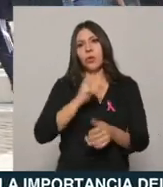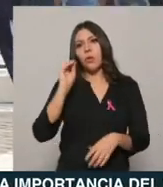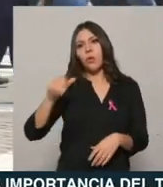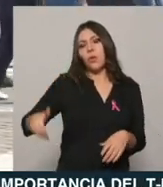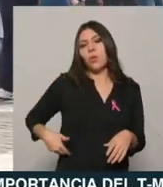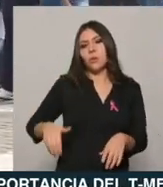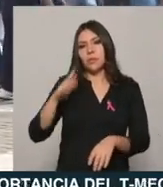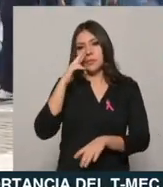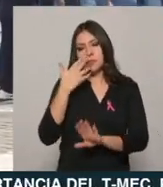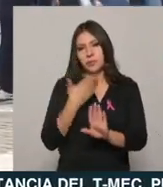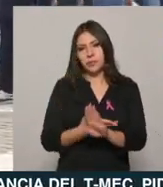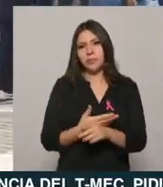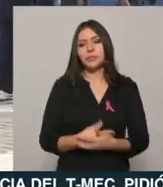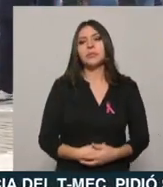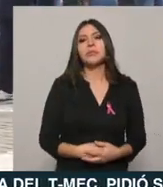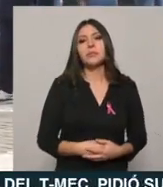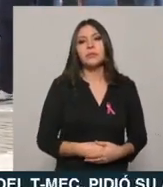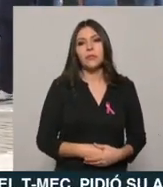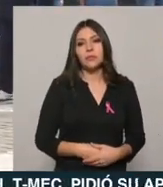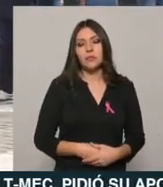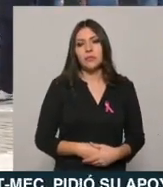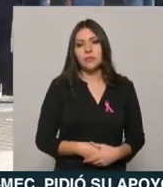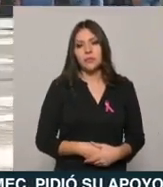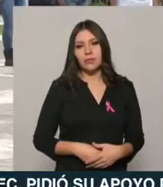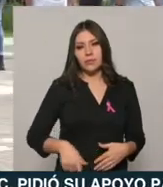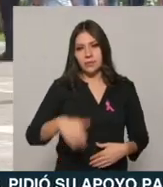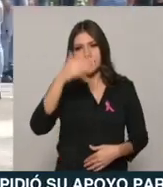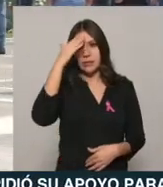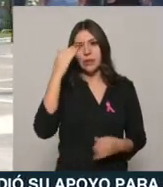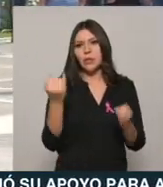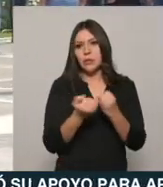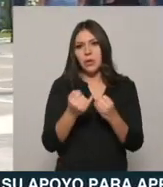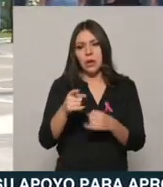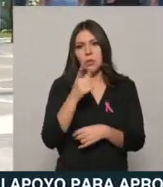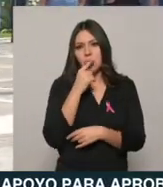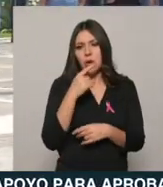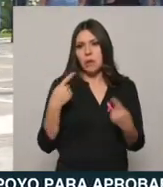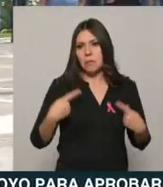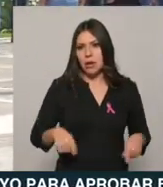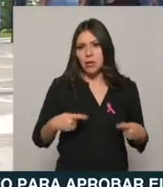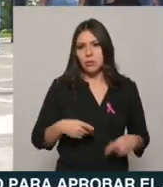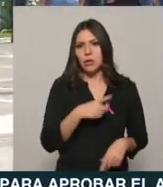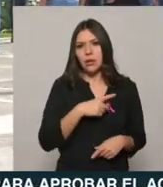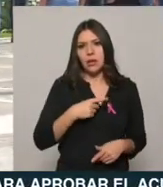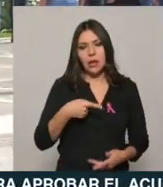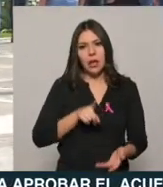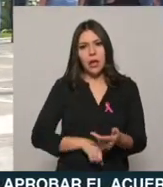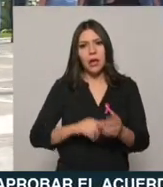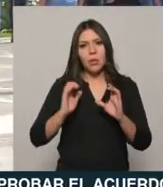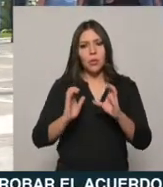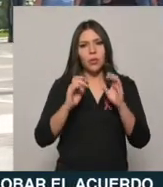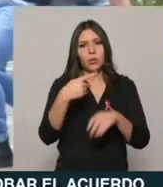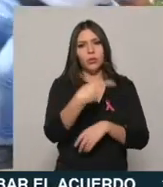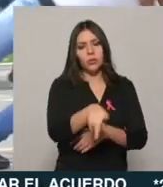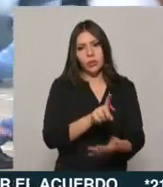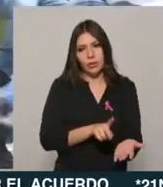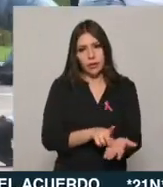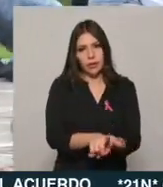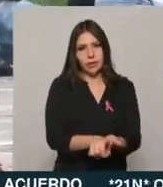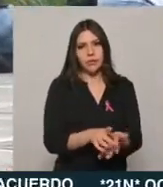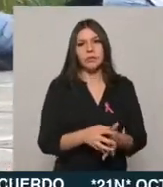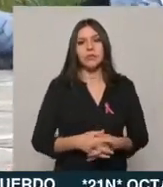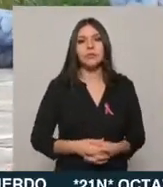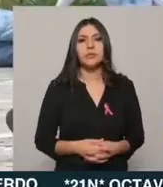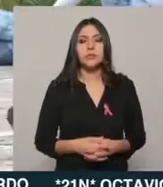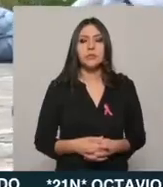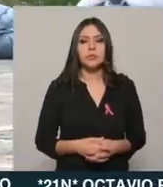responsable. Recordemos que también no deja de ser una persona y también tiene derechos que debemos de resguardar. Desde su experiencia,